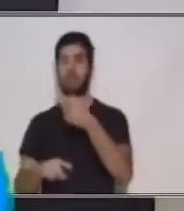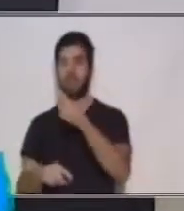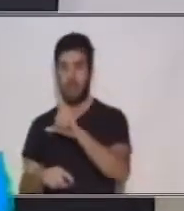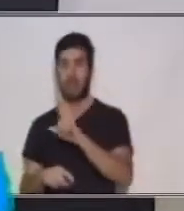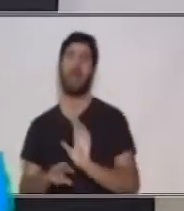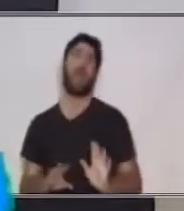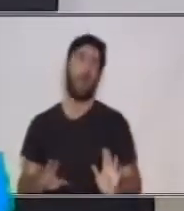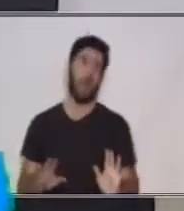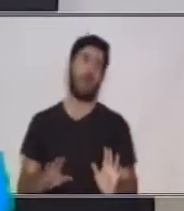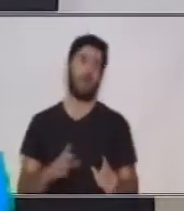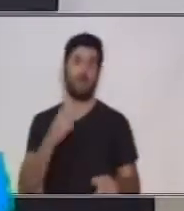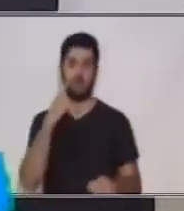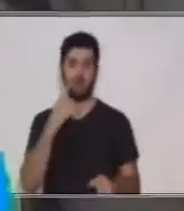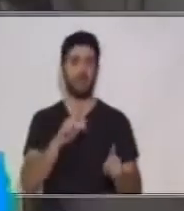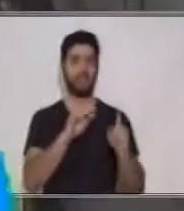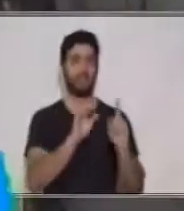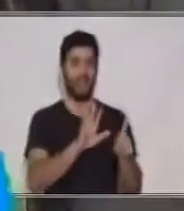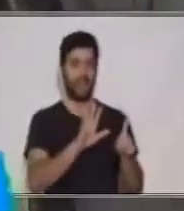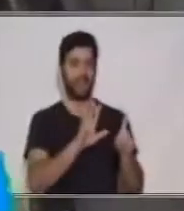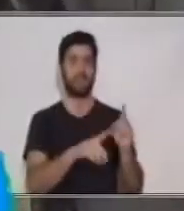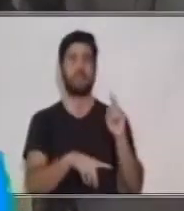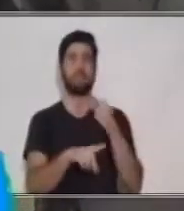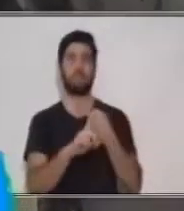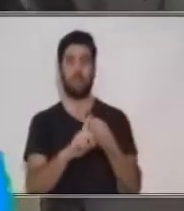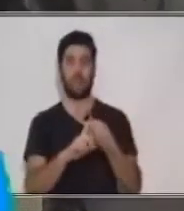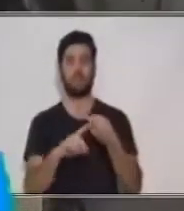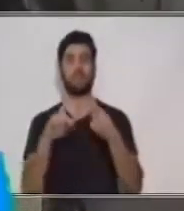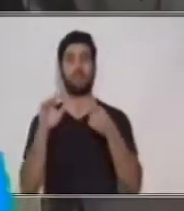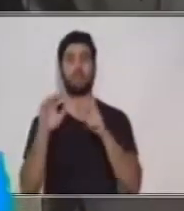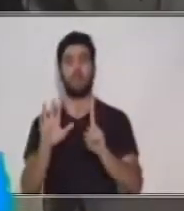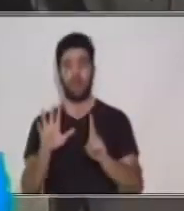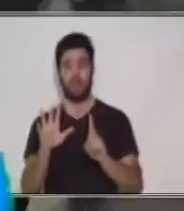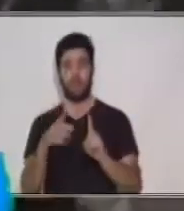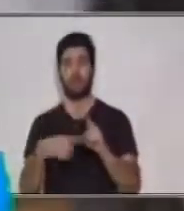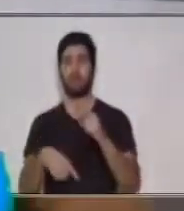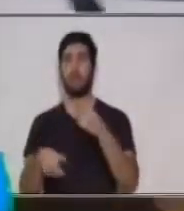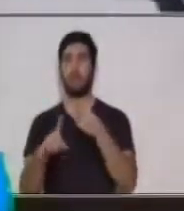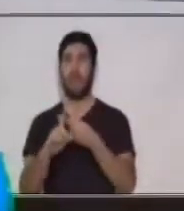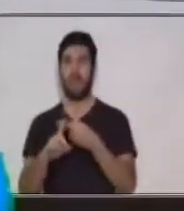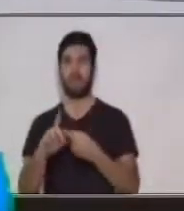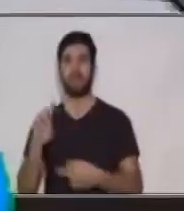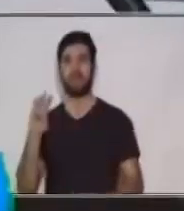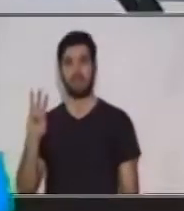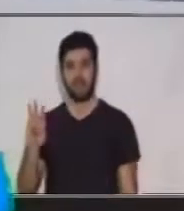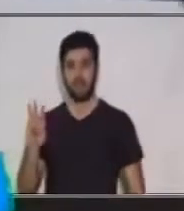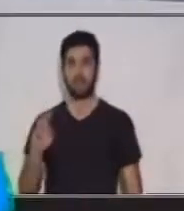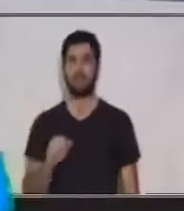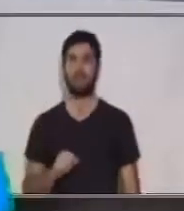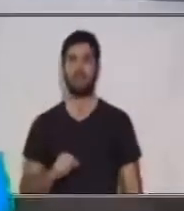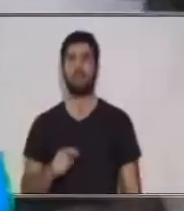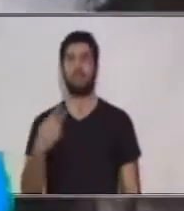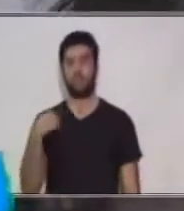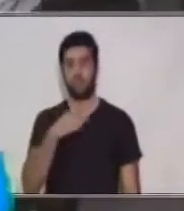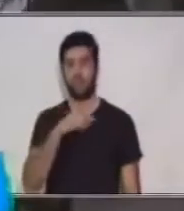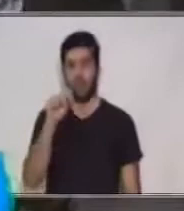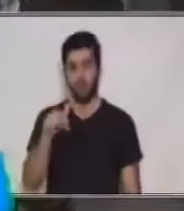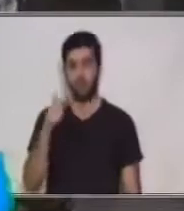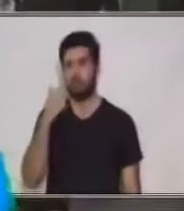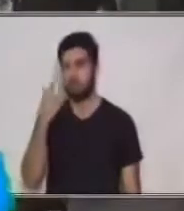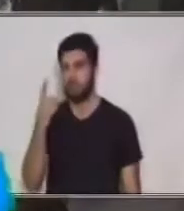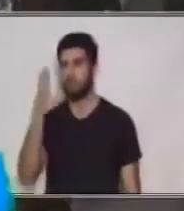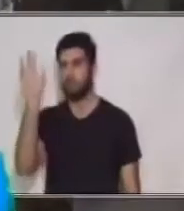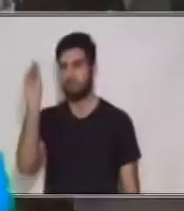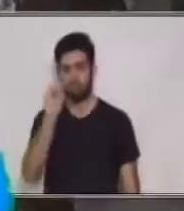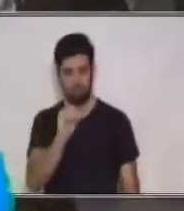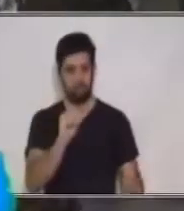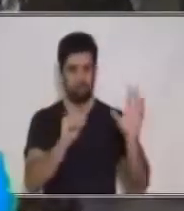sumamos 6 más 6 más 3, ¿de acuerdo? Voy a colocar los signos. Yo te